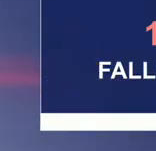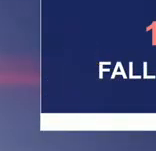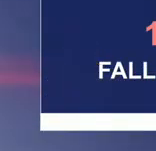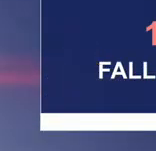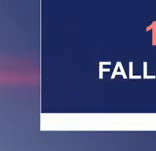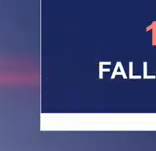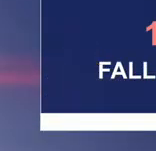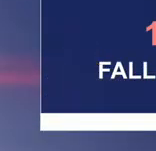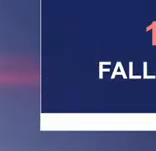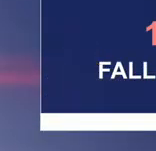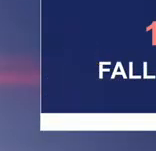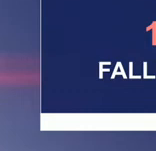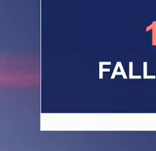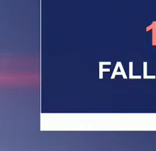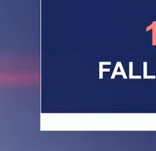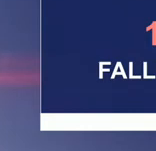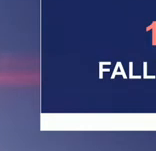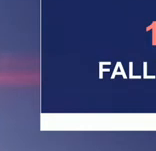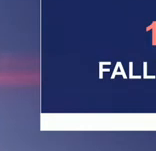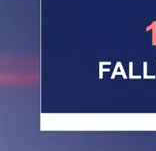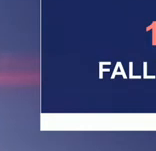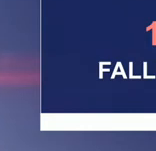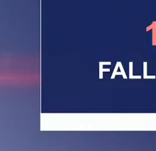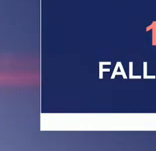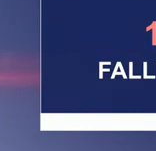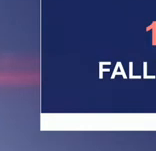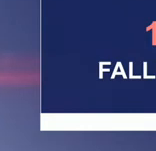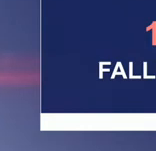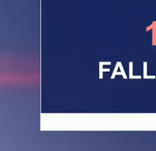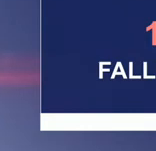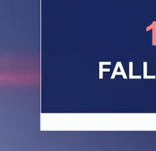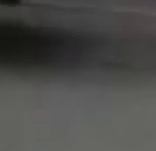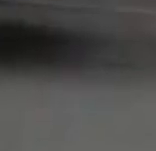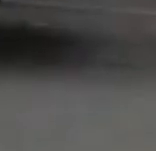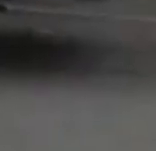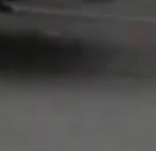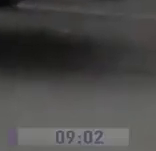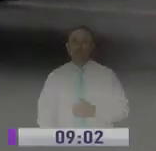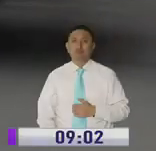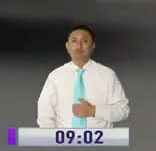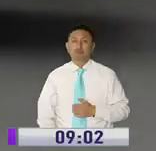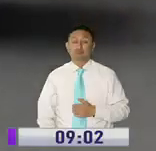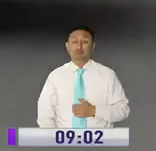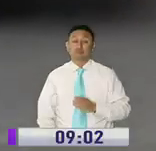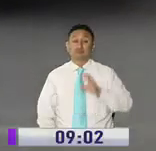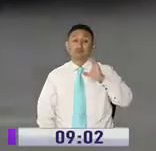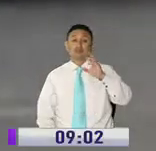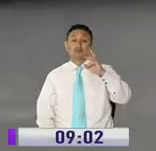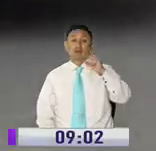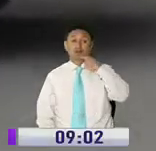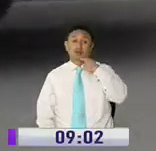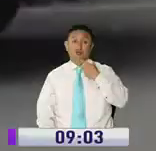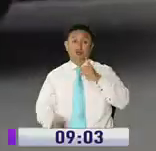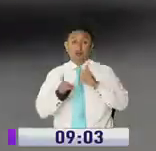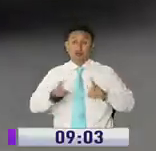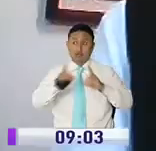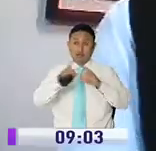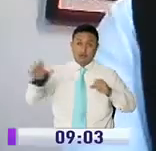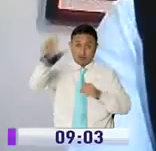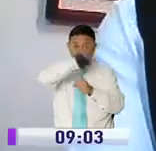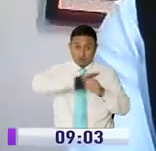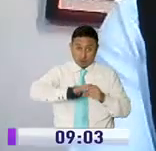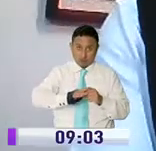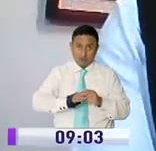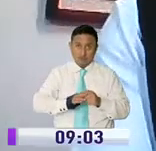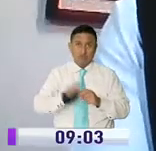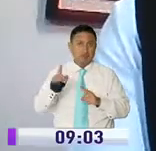llegan a 191 y 3.747 los infectados. Aún así, Carrión indica que los datos no se abarcan en totalidad. Por